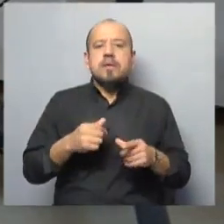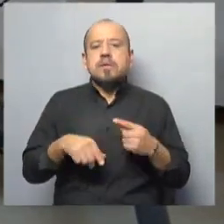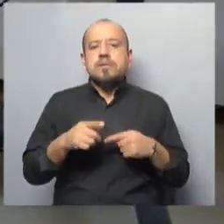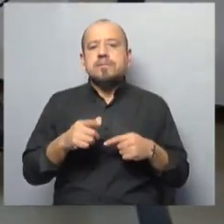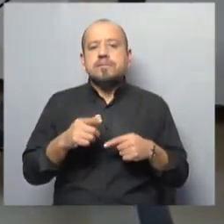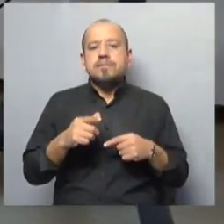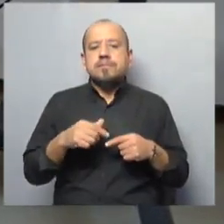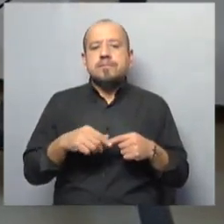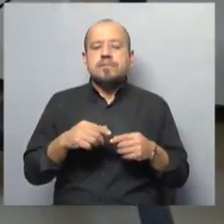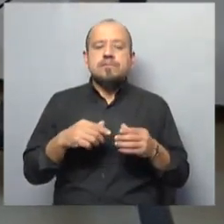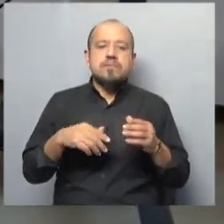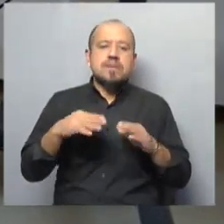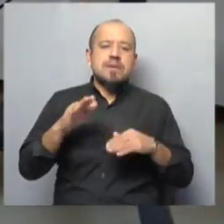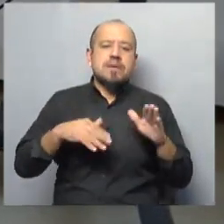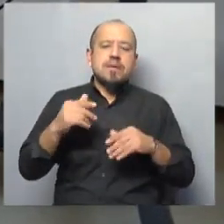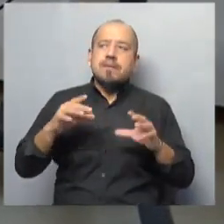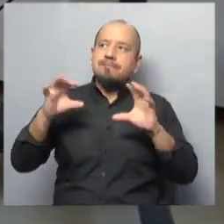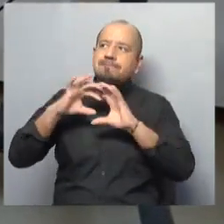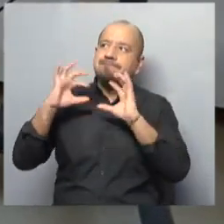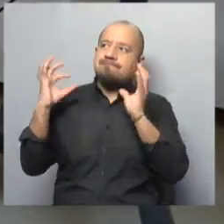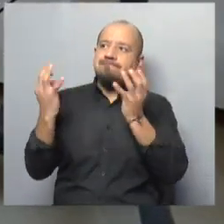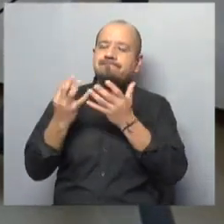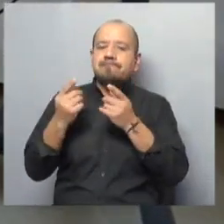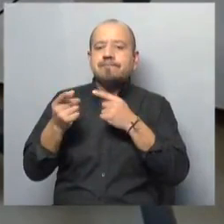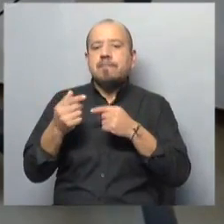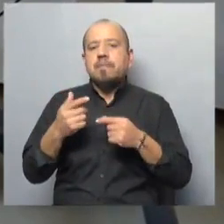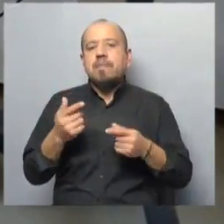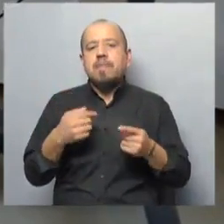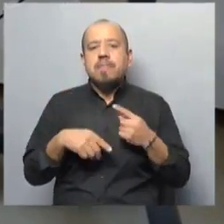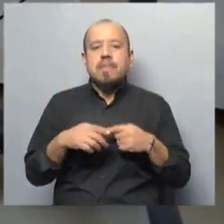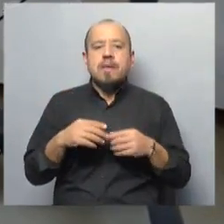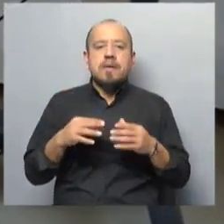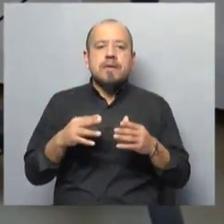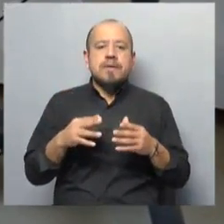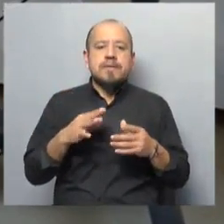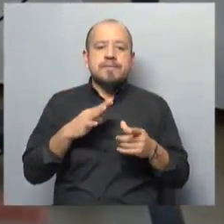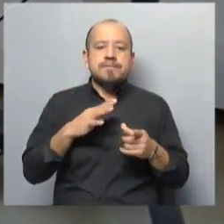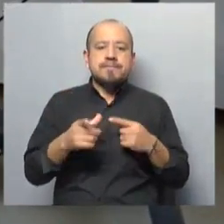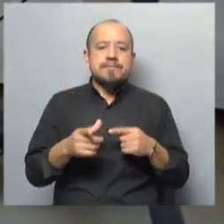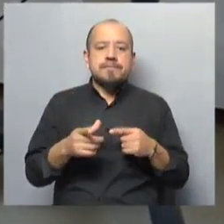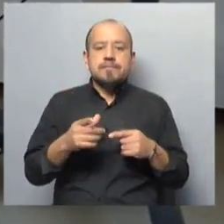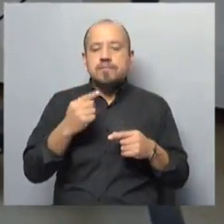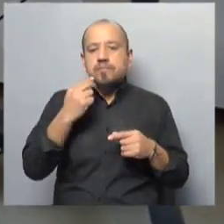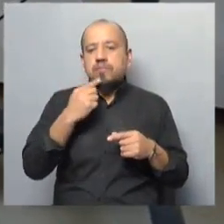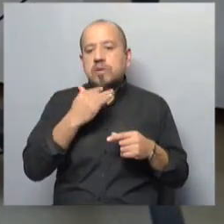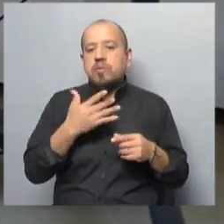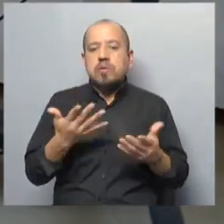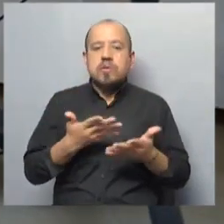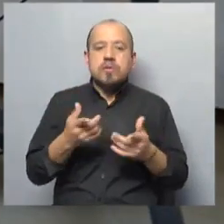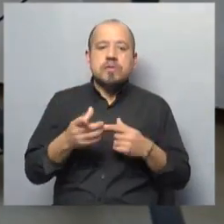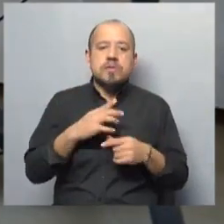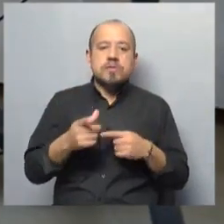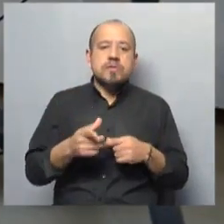escala sinóptica o de escala global. Depende también un poco de qué evento nos esté afectando. Por ejemplo, ahora estamos ante la